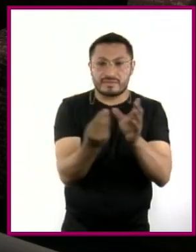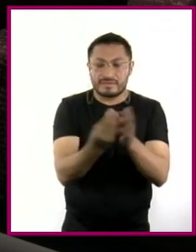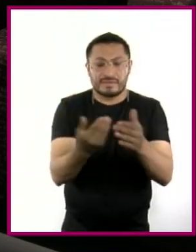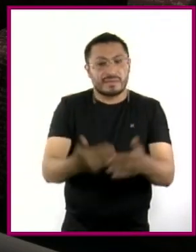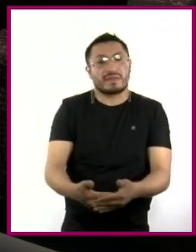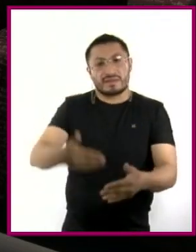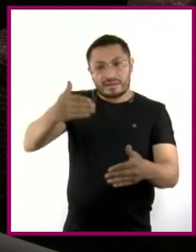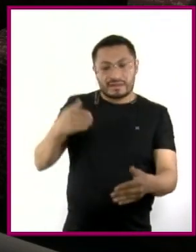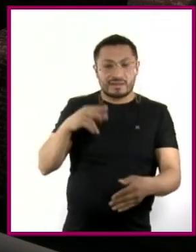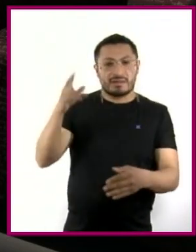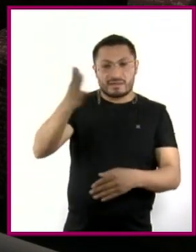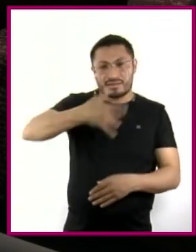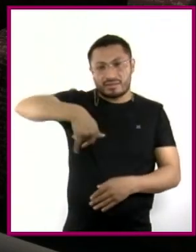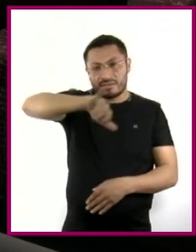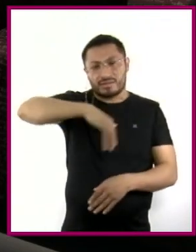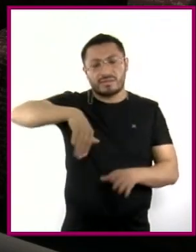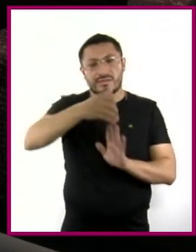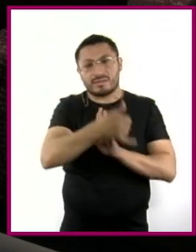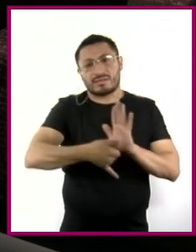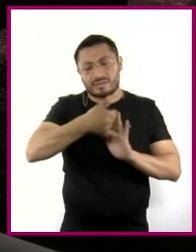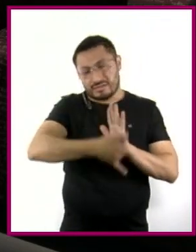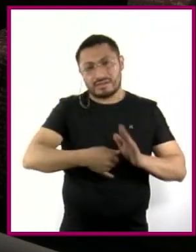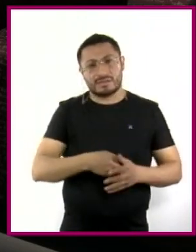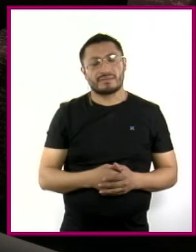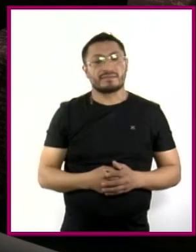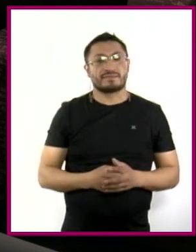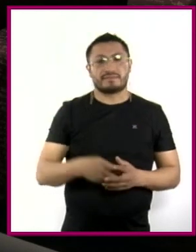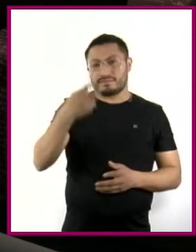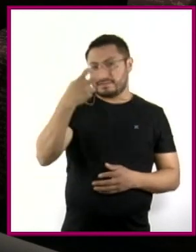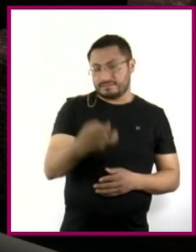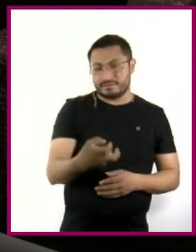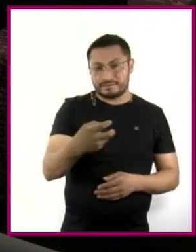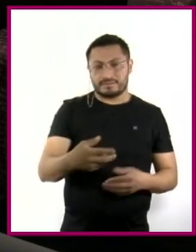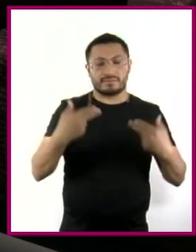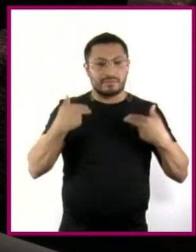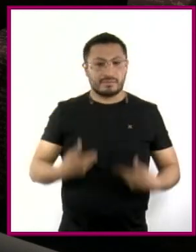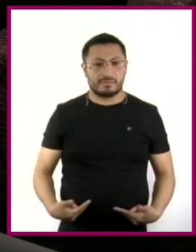previo, búscanos en YouTube. Esto fue